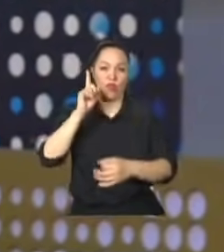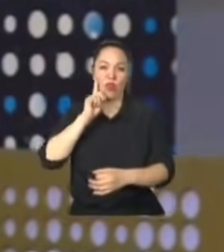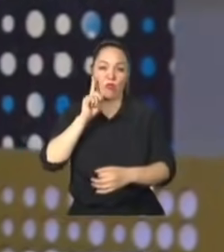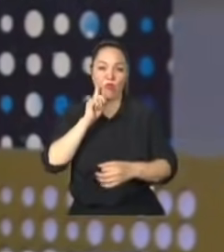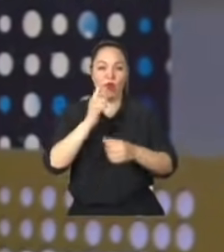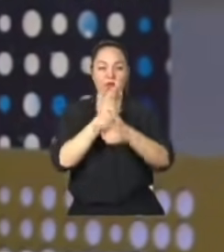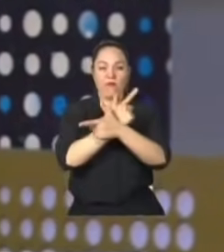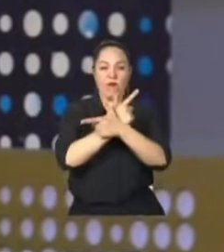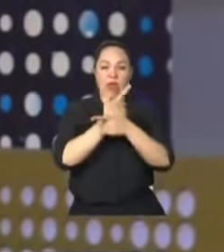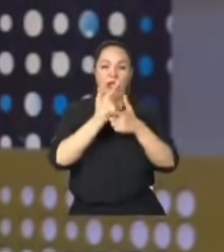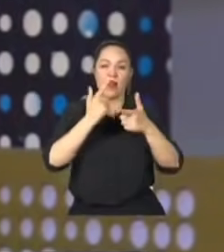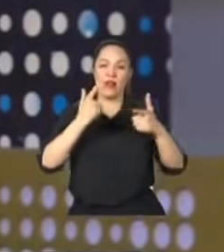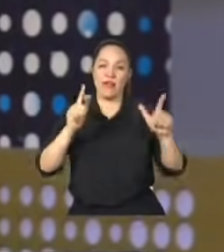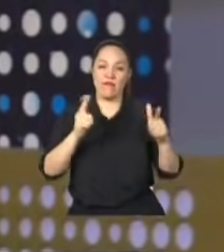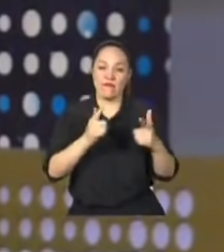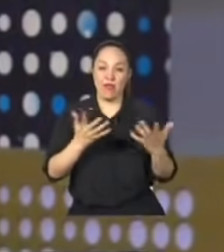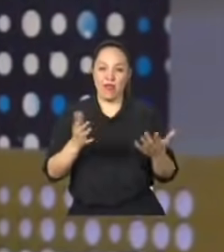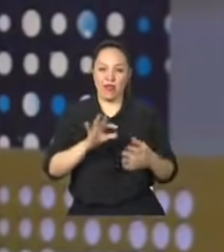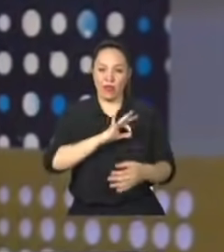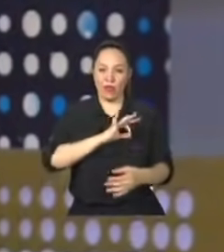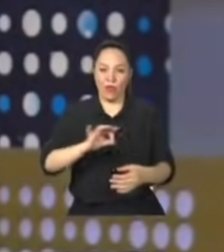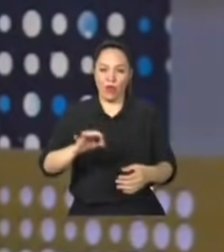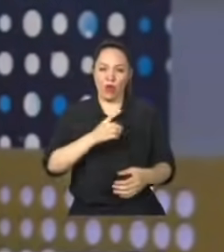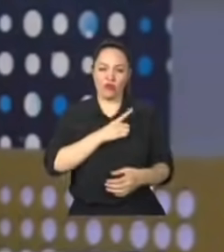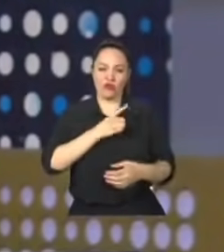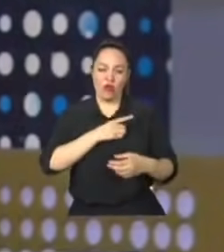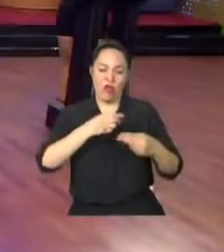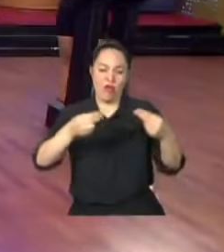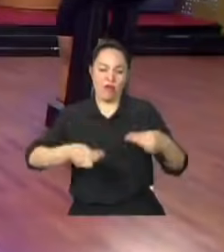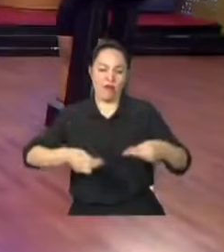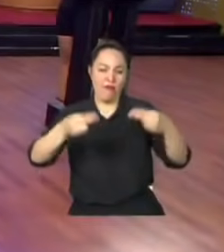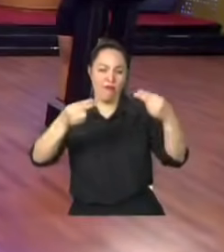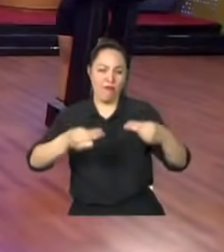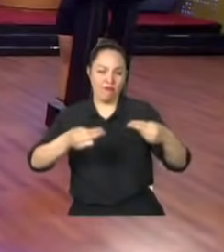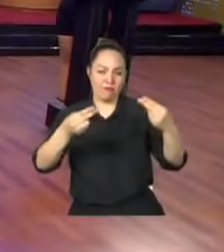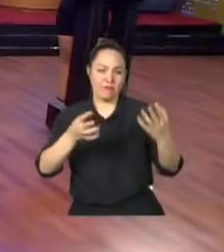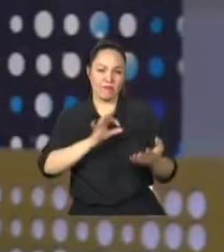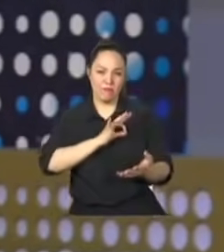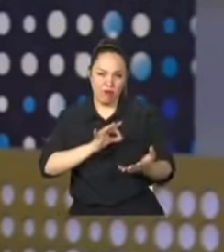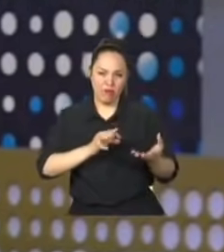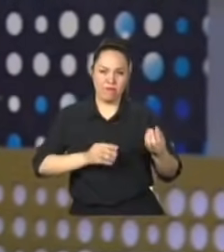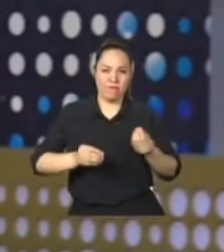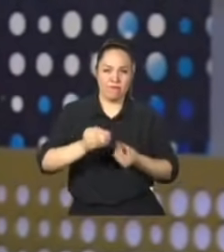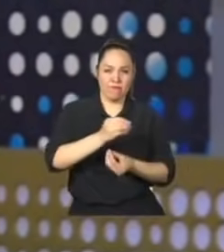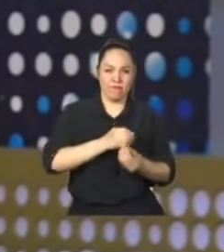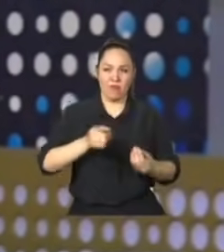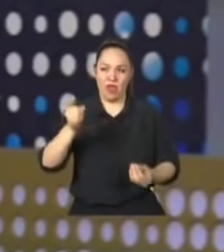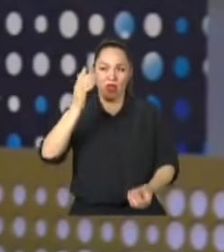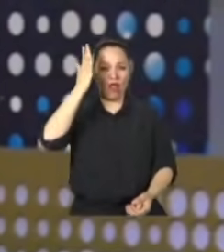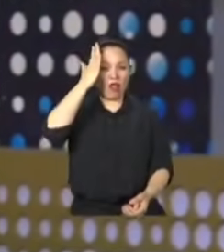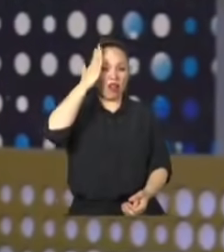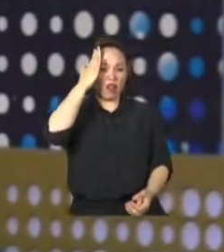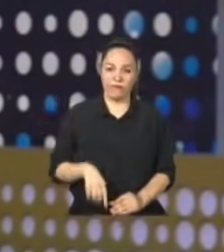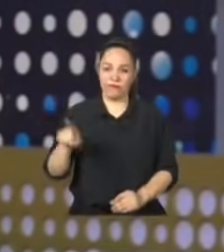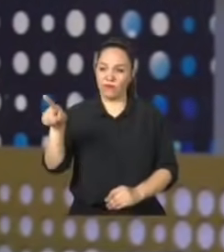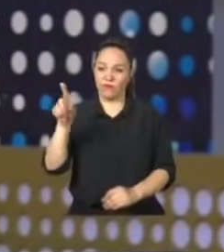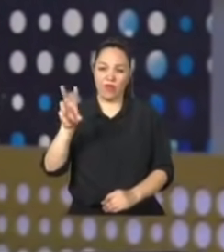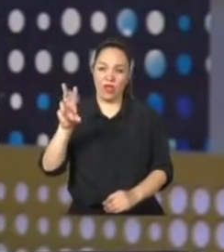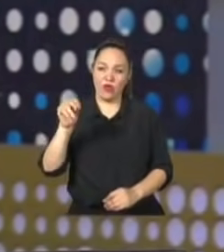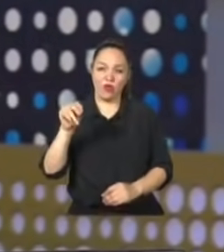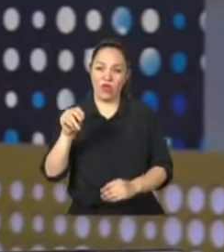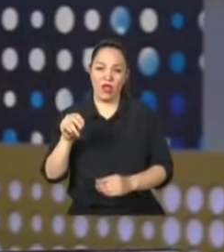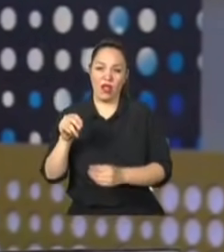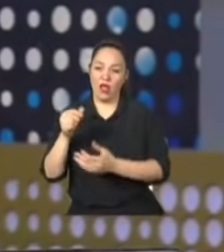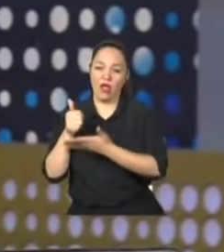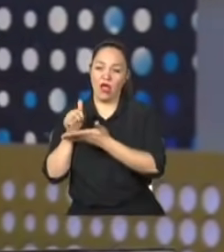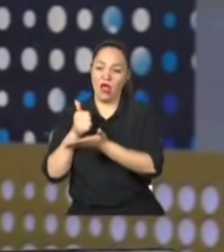vender y hacer negocio como ustedes lo desean. Ella quiere ser la líder porque quiere robar una